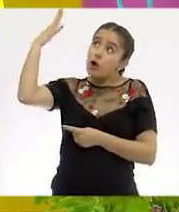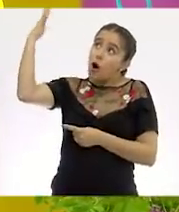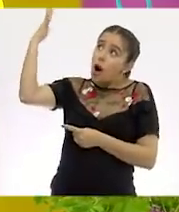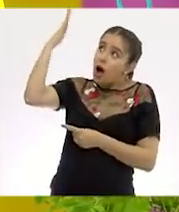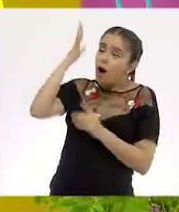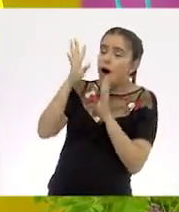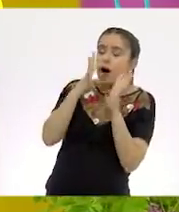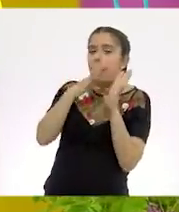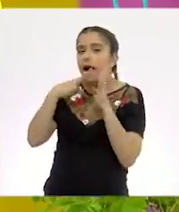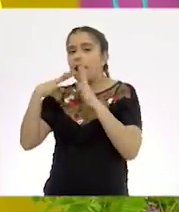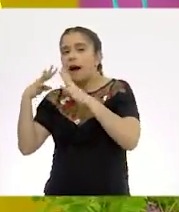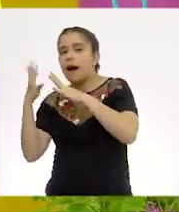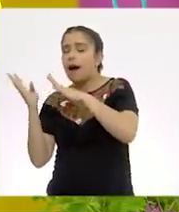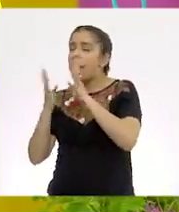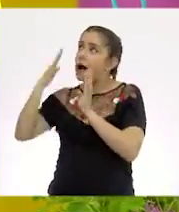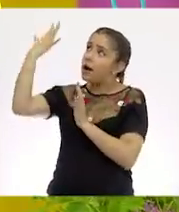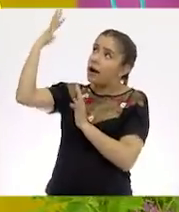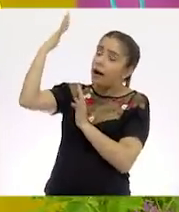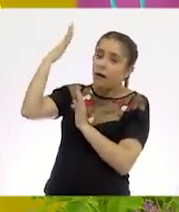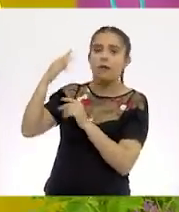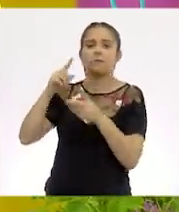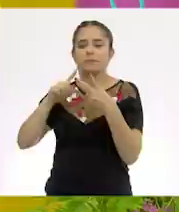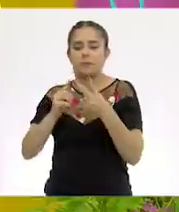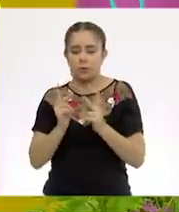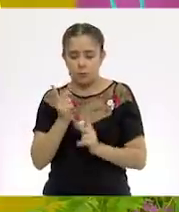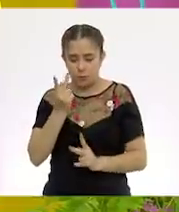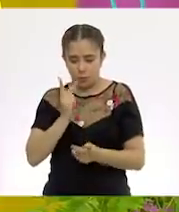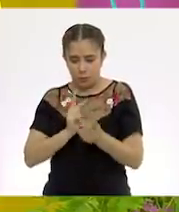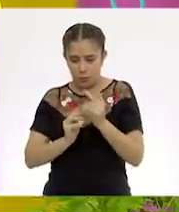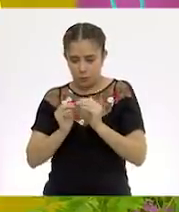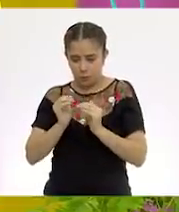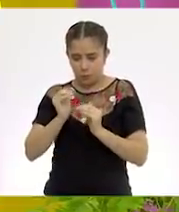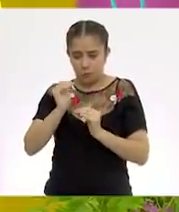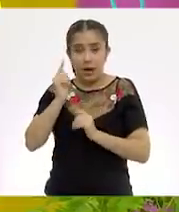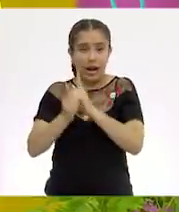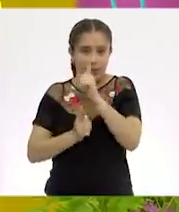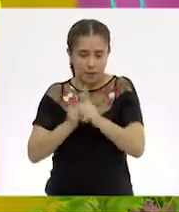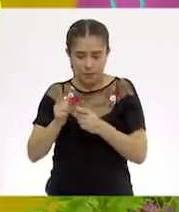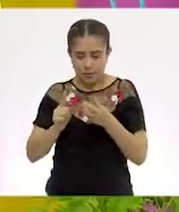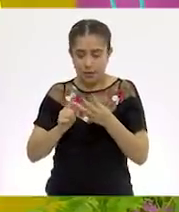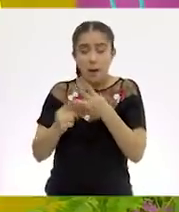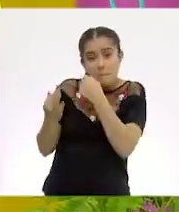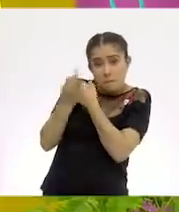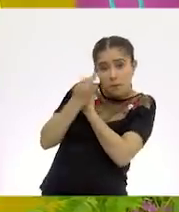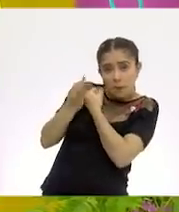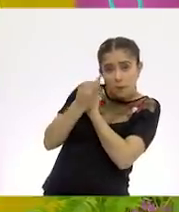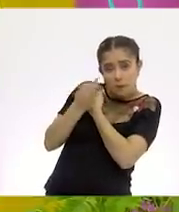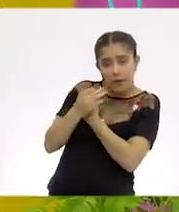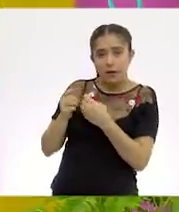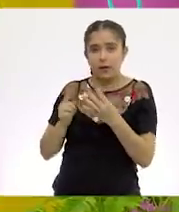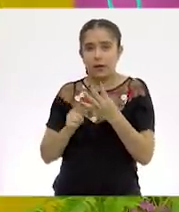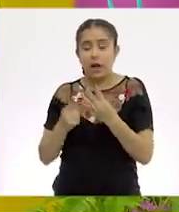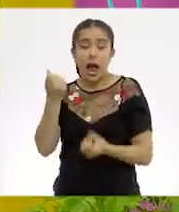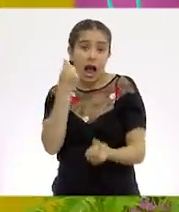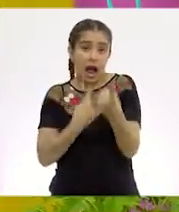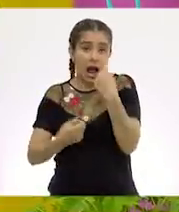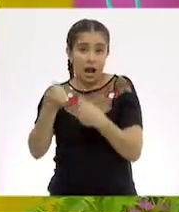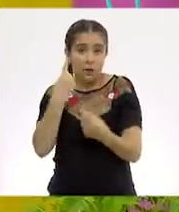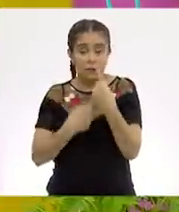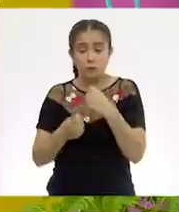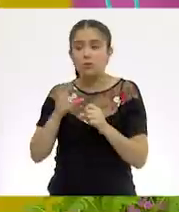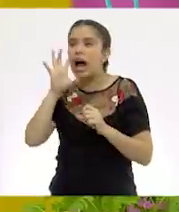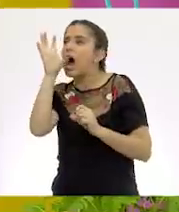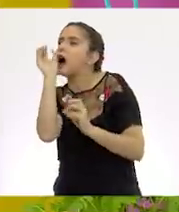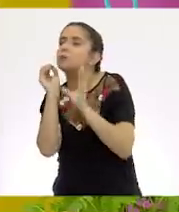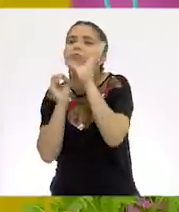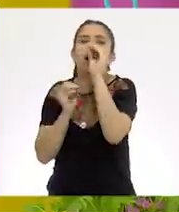sol, crecen lentamente, se protegen de amenazas, algunas se mueven para atrapar